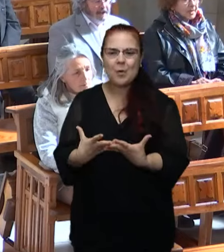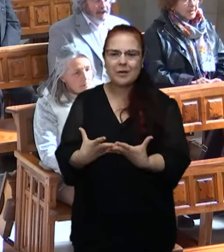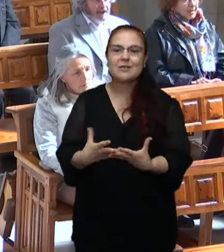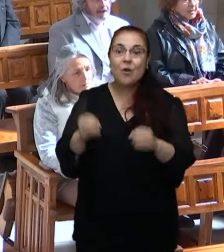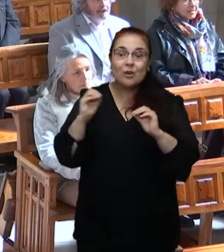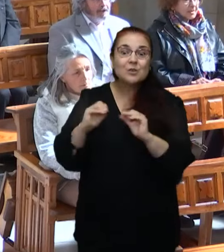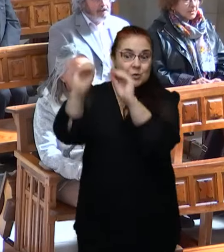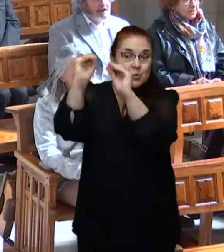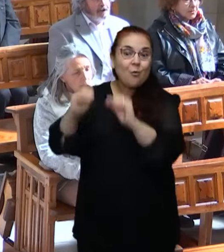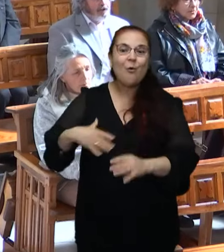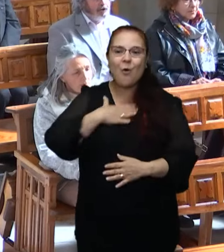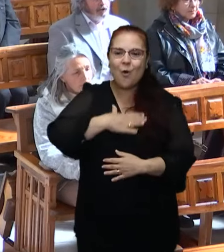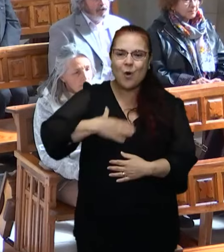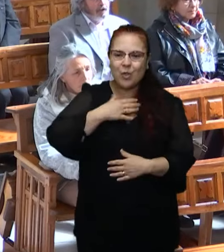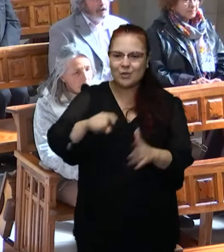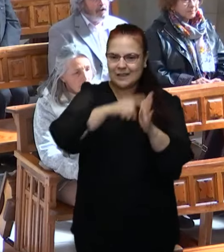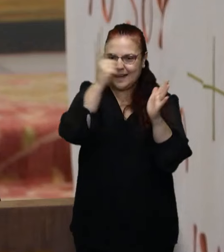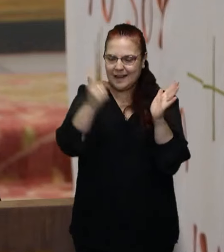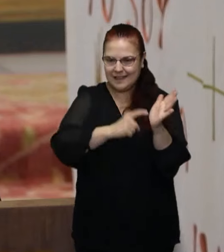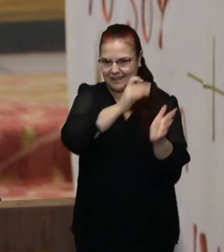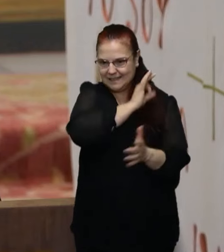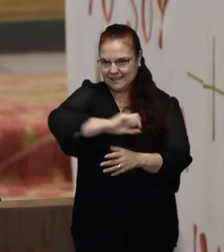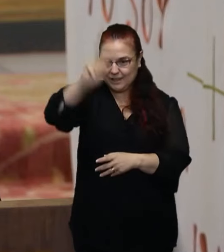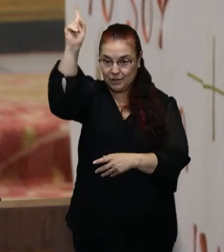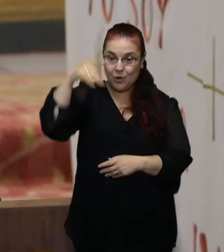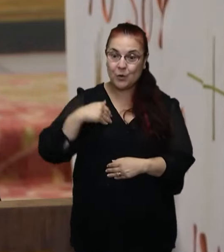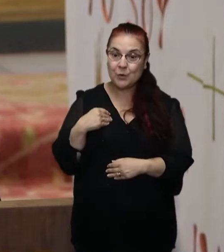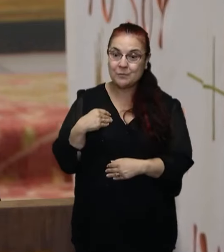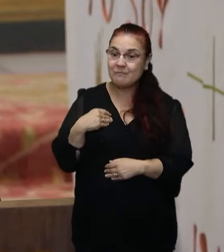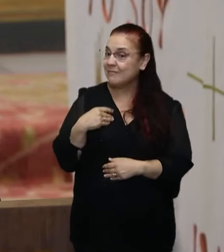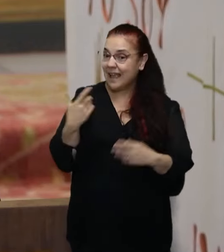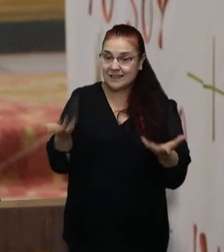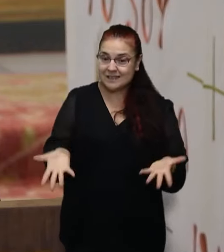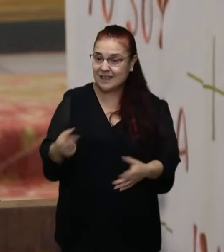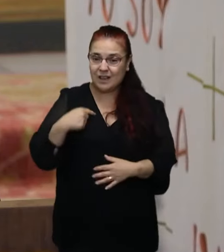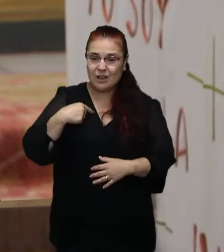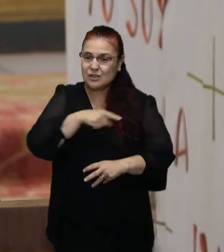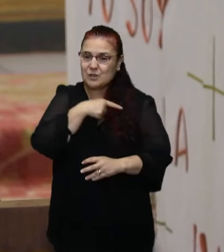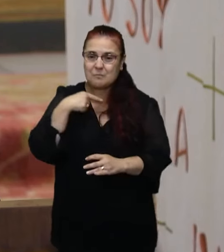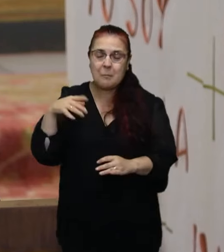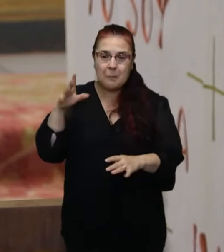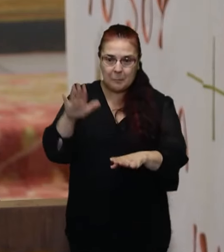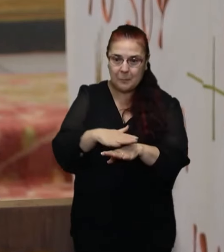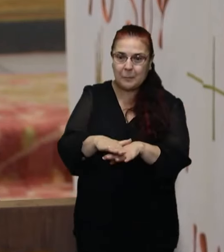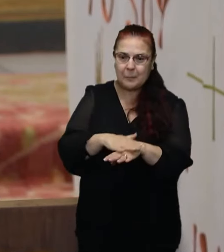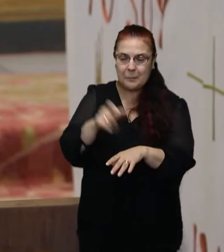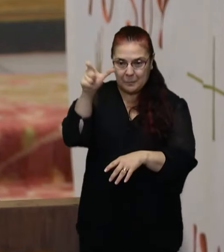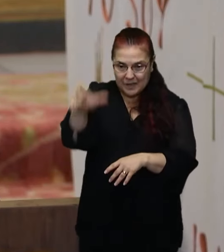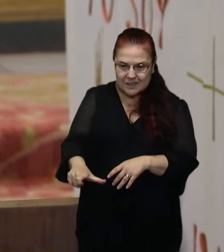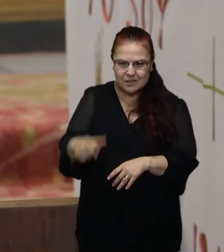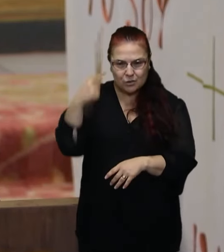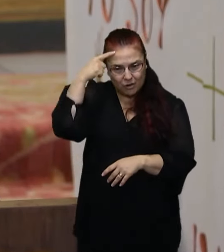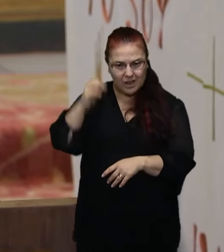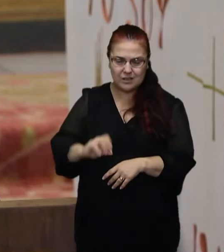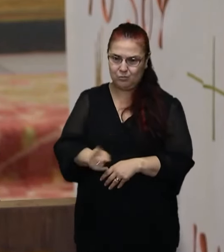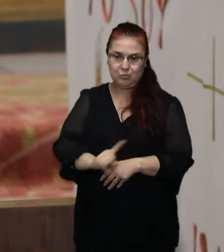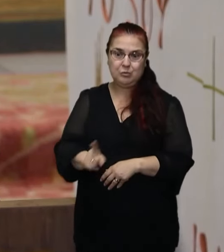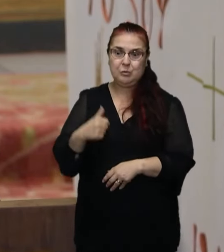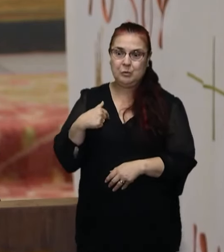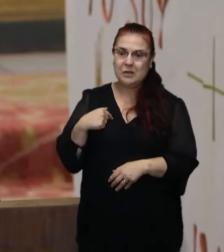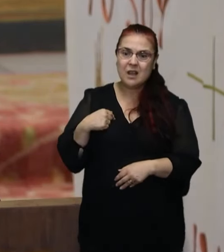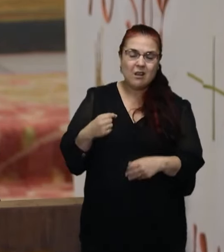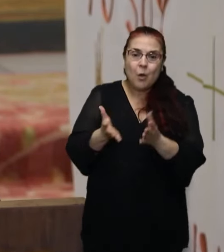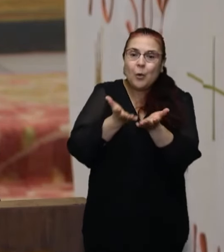gozo es la ley del Señor. No así los impíos, no así. Serán paja que arrebata el